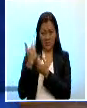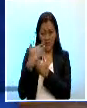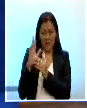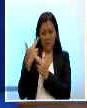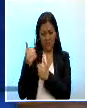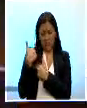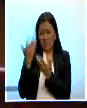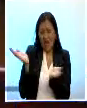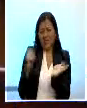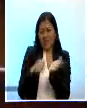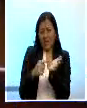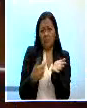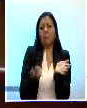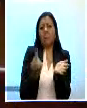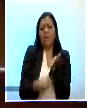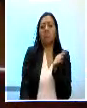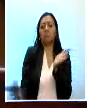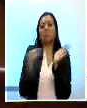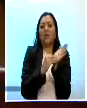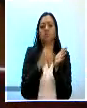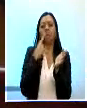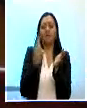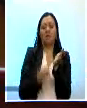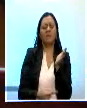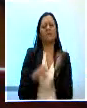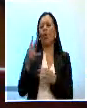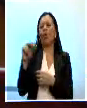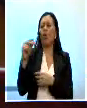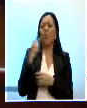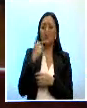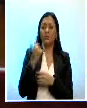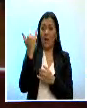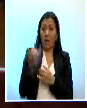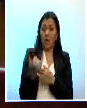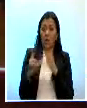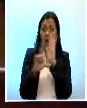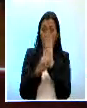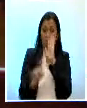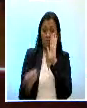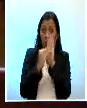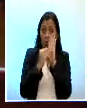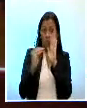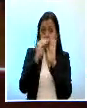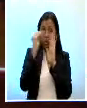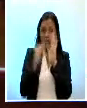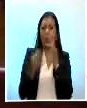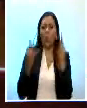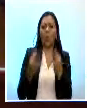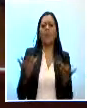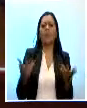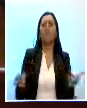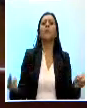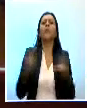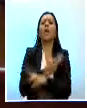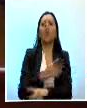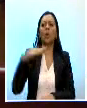ustedes? De ninguna manera. Reitero, ni con la actual ley que está establecido el porcentaje, han cumplido.